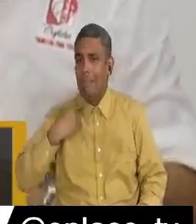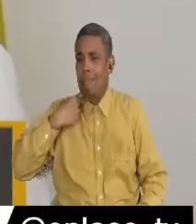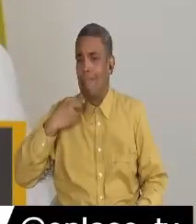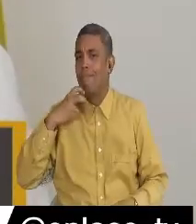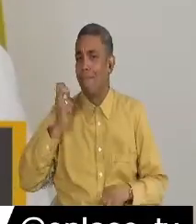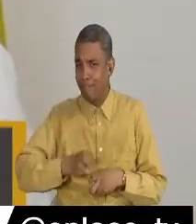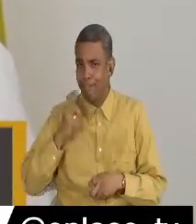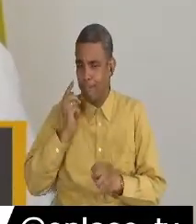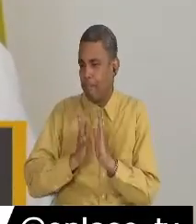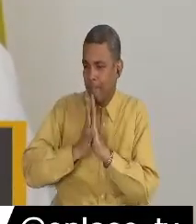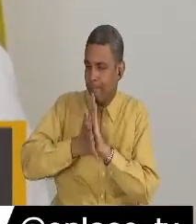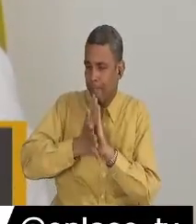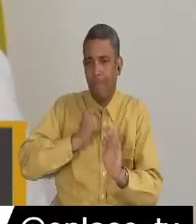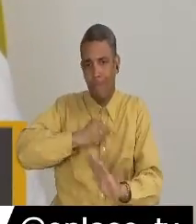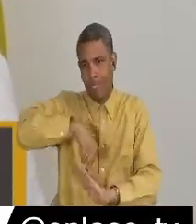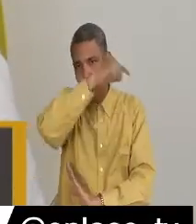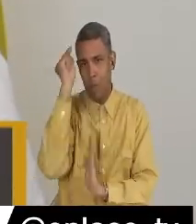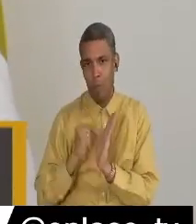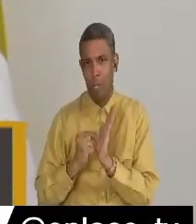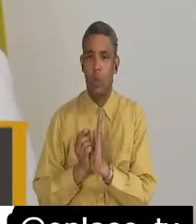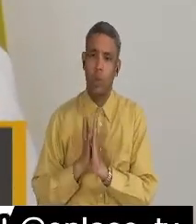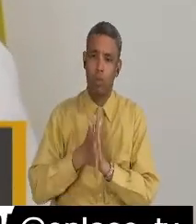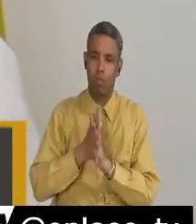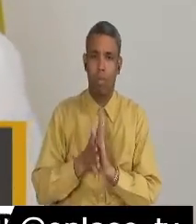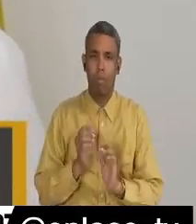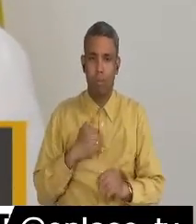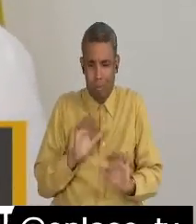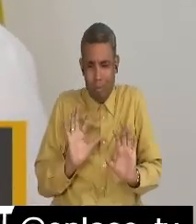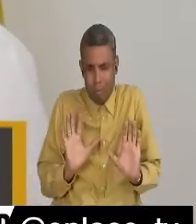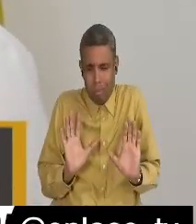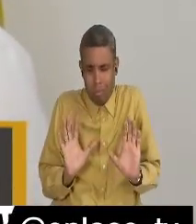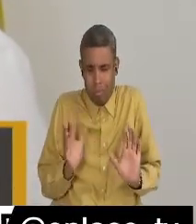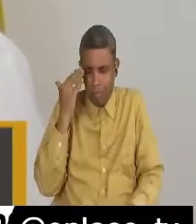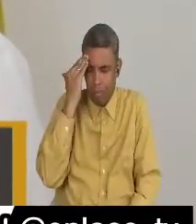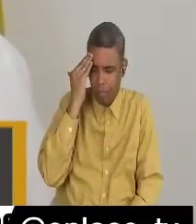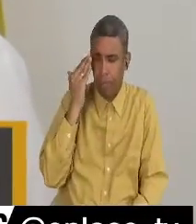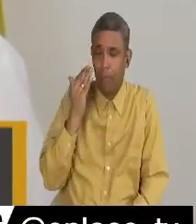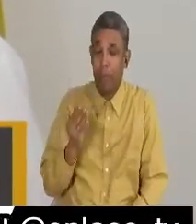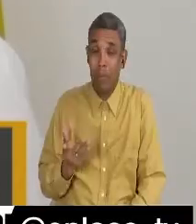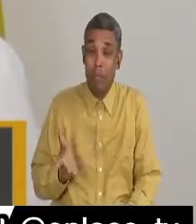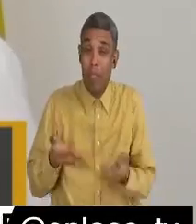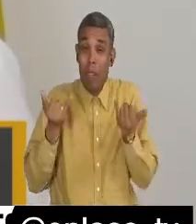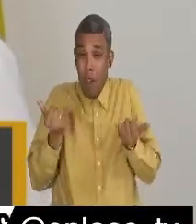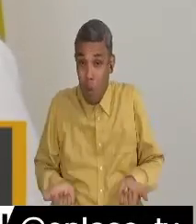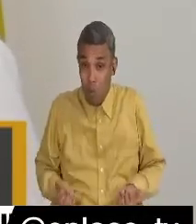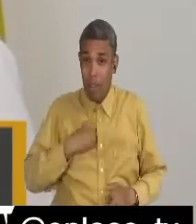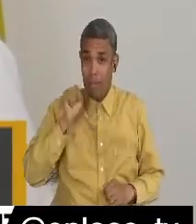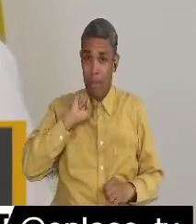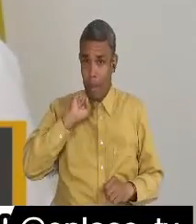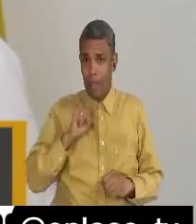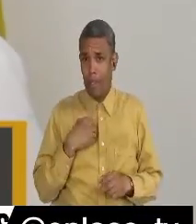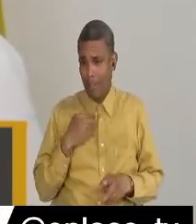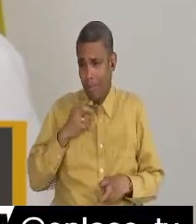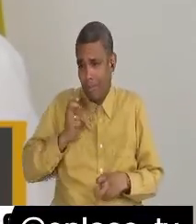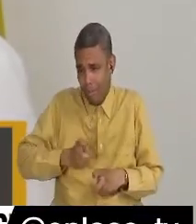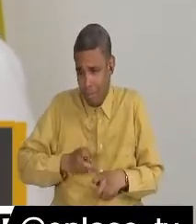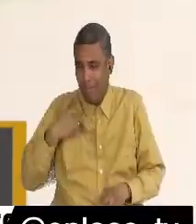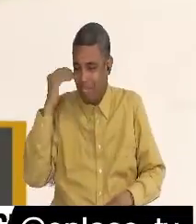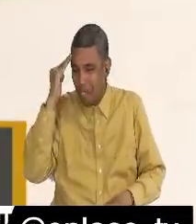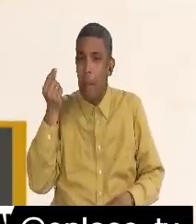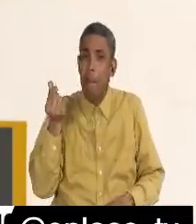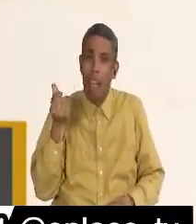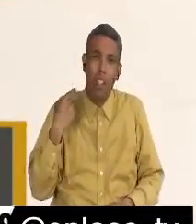estos momentos, no es un secreto para nadie, pues que el reflejo de una economía y